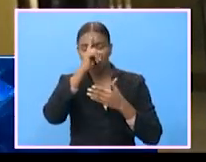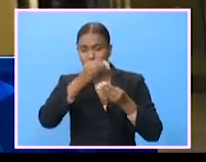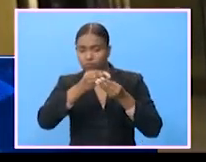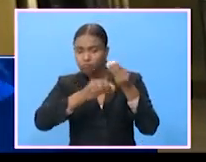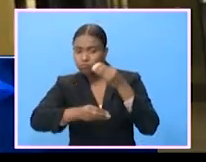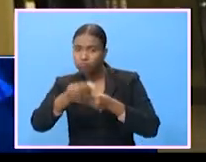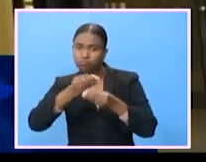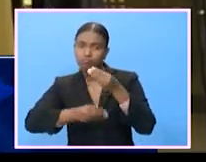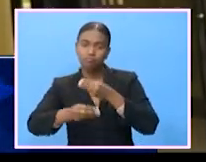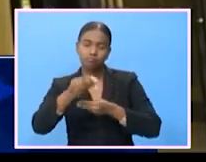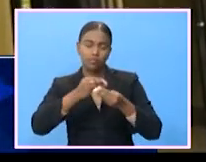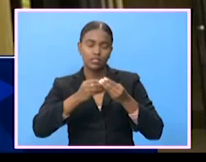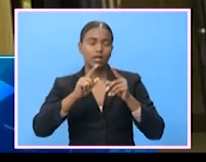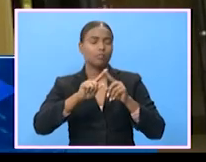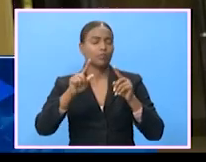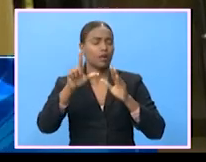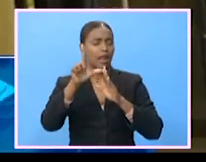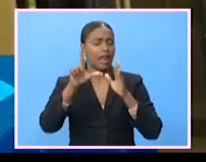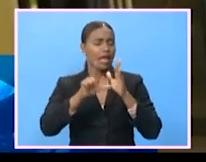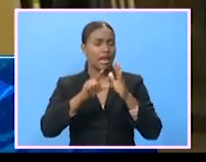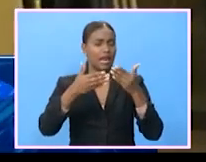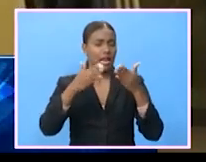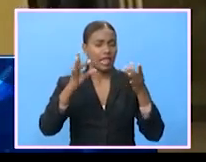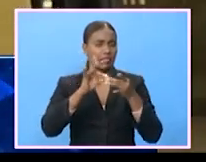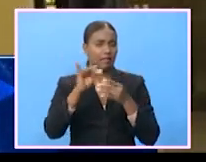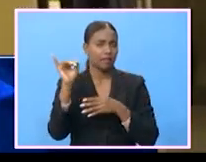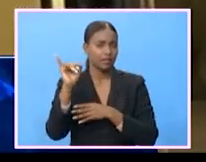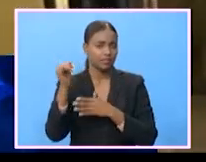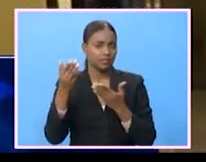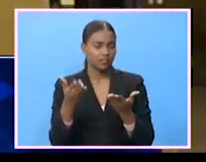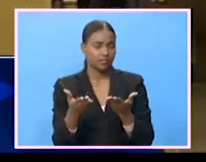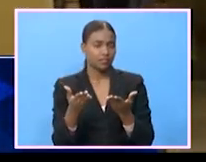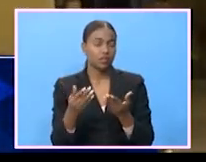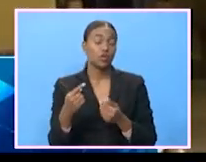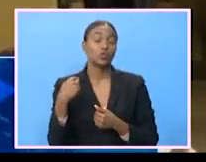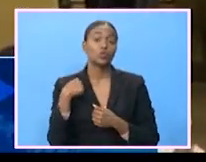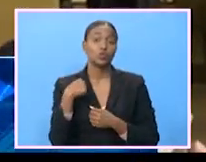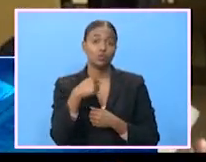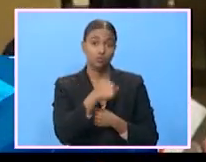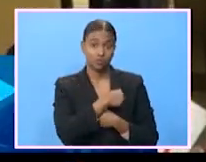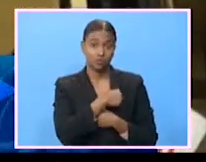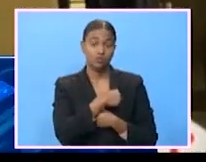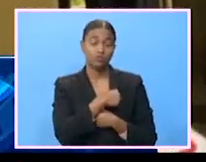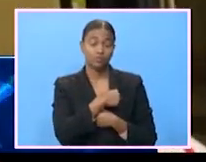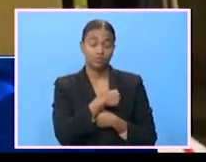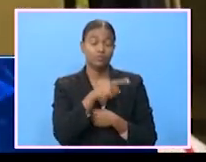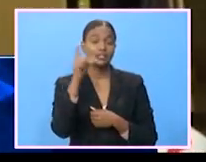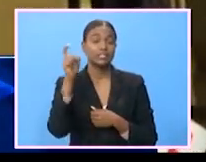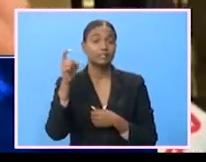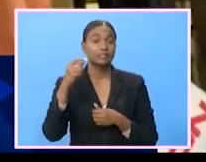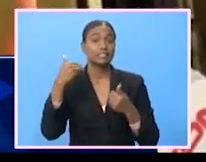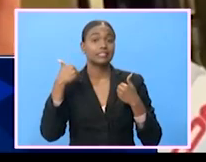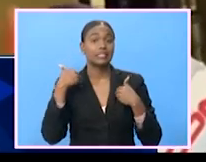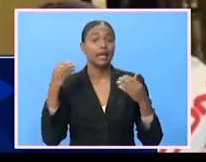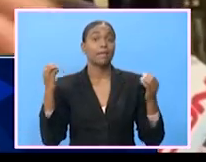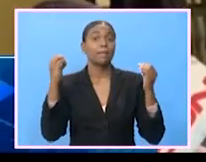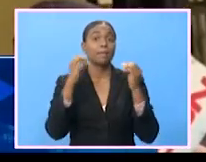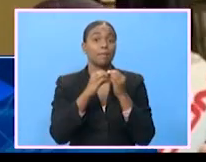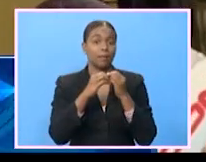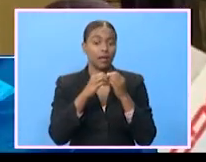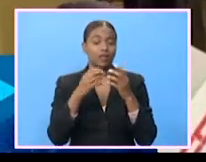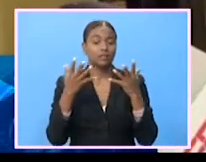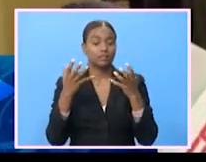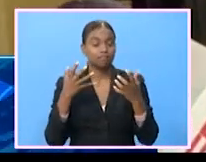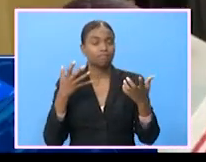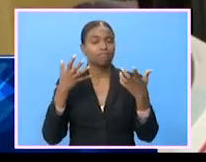regularización. Pero la Ley General de Migración, nosotros debemos estar más llamados a